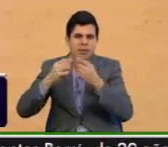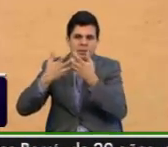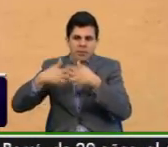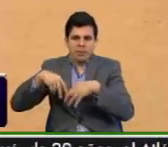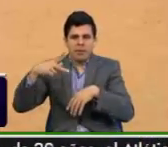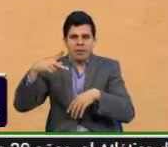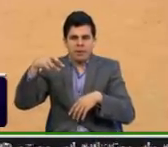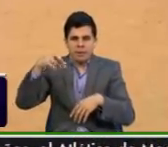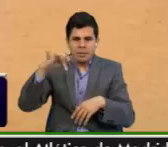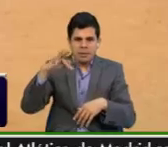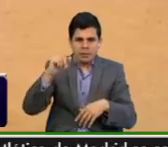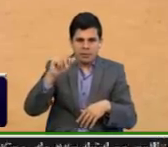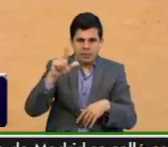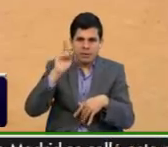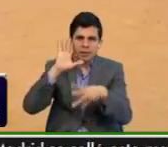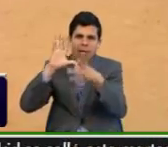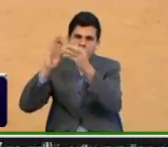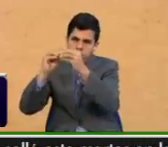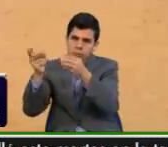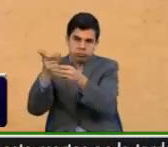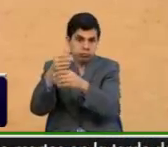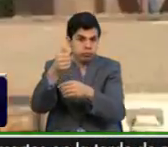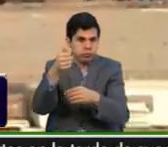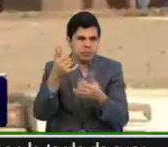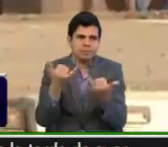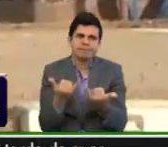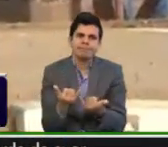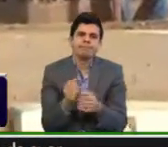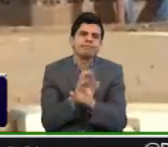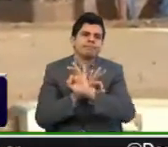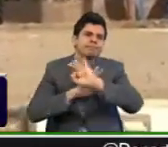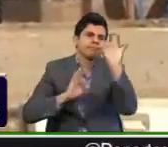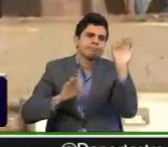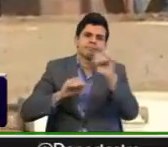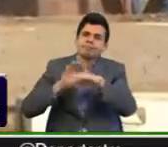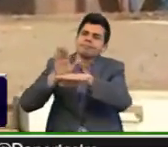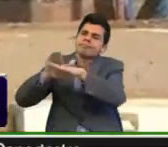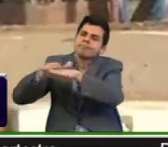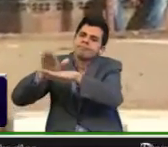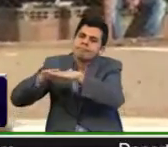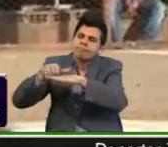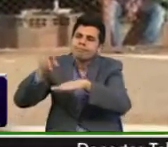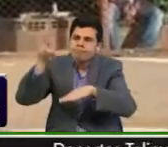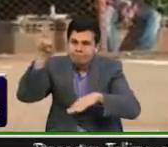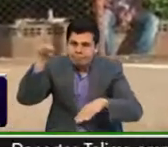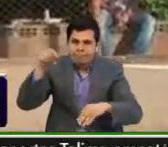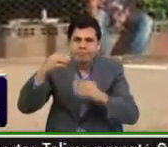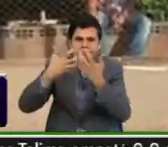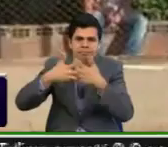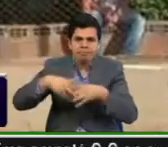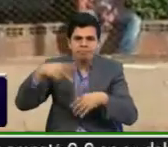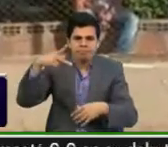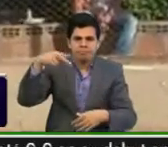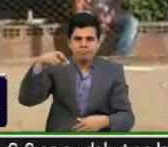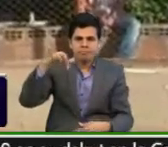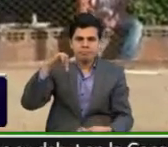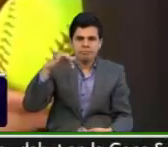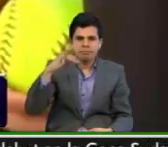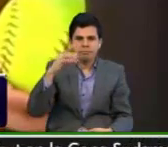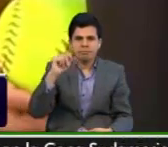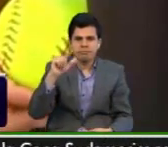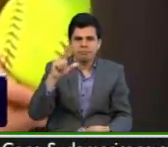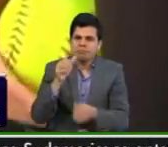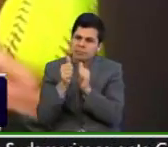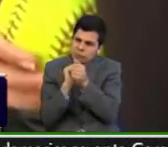y entonces ahora es lo contrario. Toca que pedir permiso allá a Agua Capital para fomentar más el